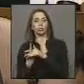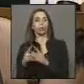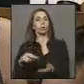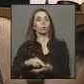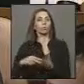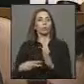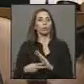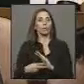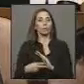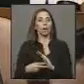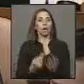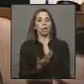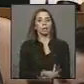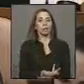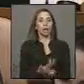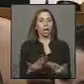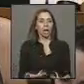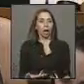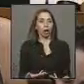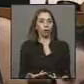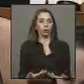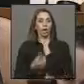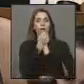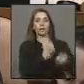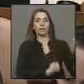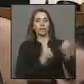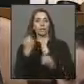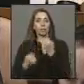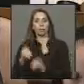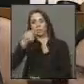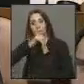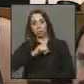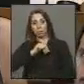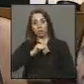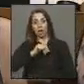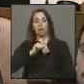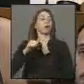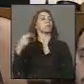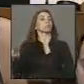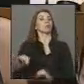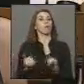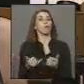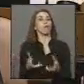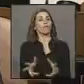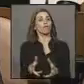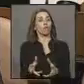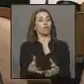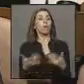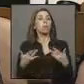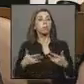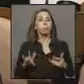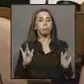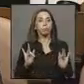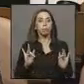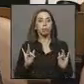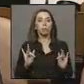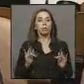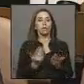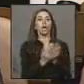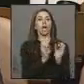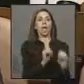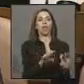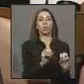problema que tenemos actualmente, que es que las empresas privadas del fútbol no se hacen cargo ni de la